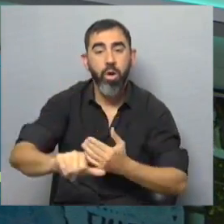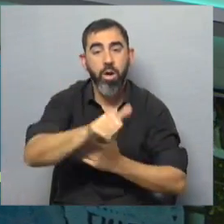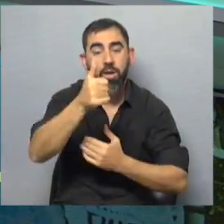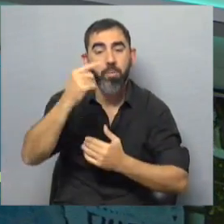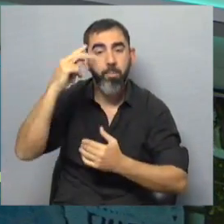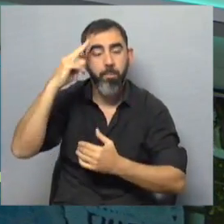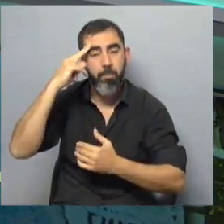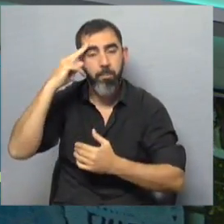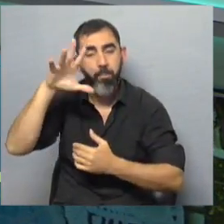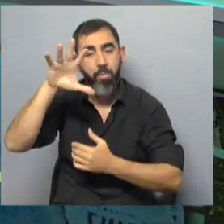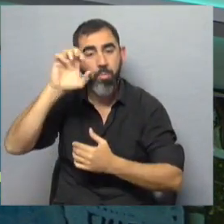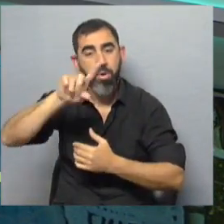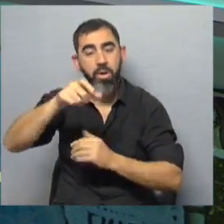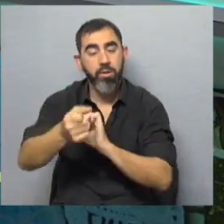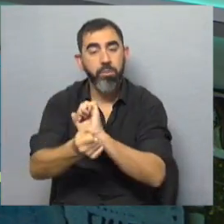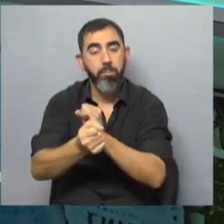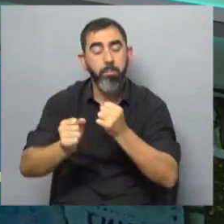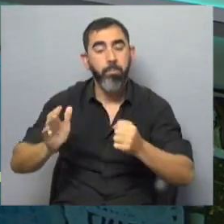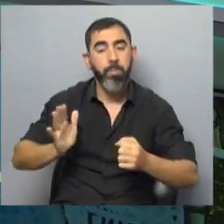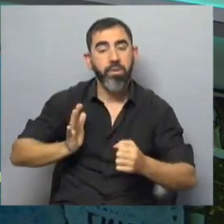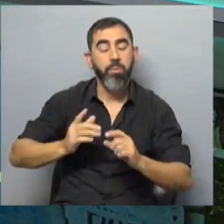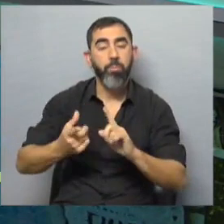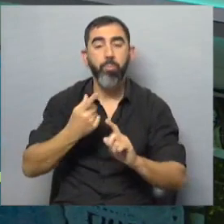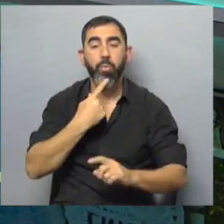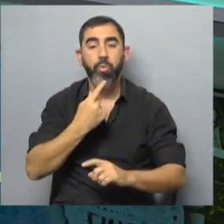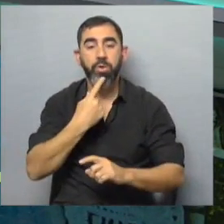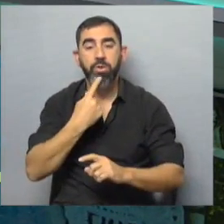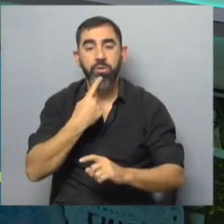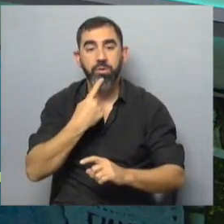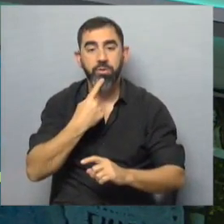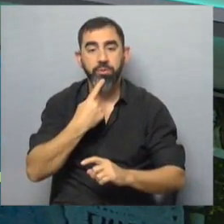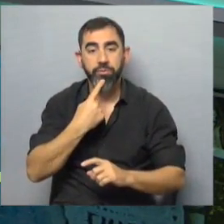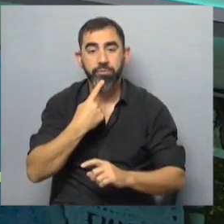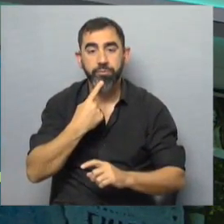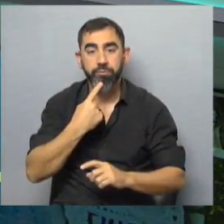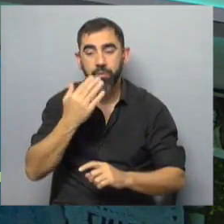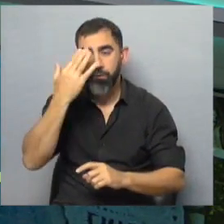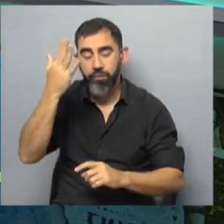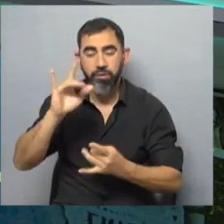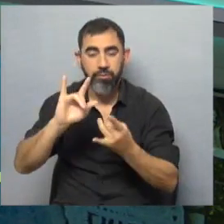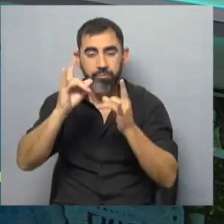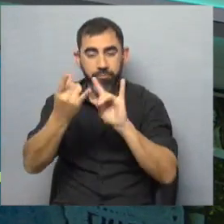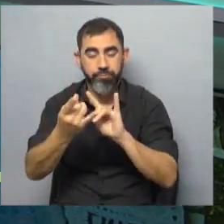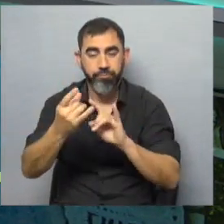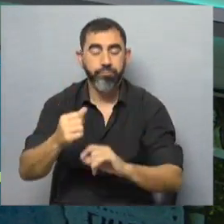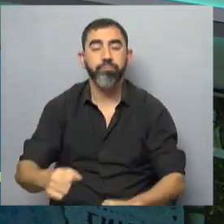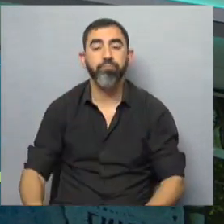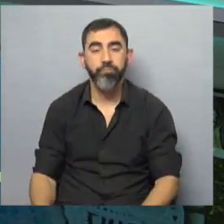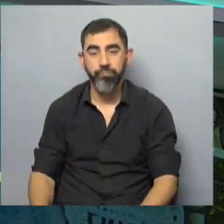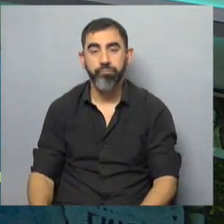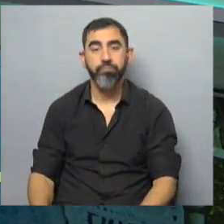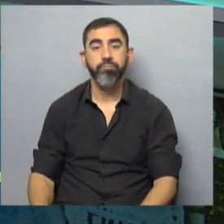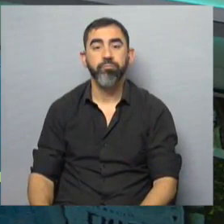memorial de las expresas políticas allí en el espacio Julia Arévalo frente